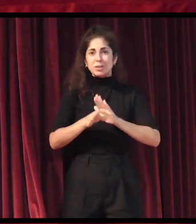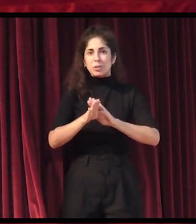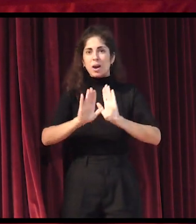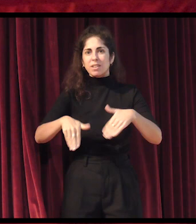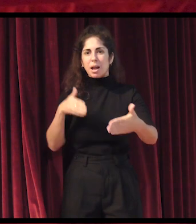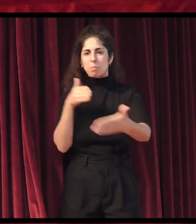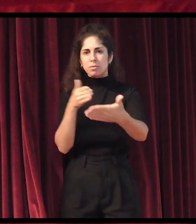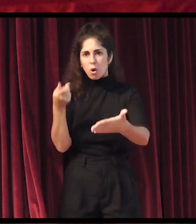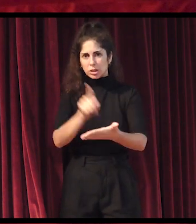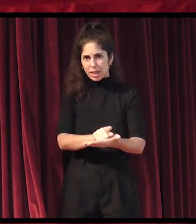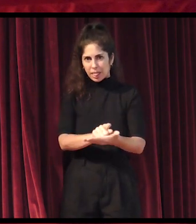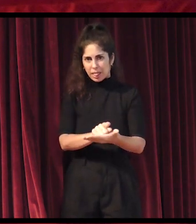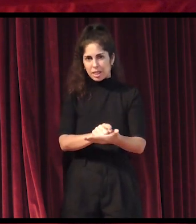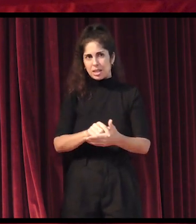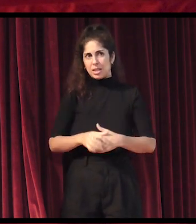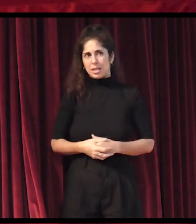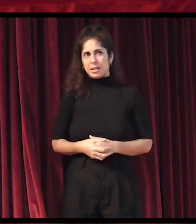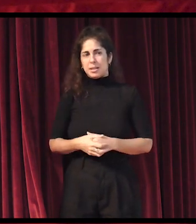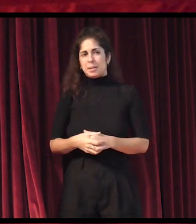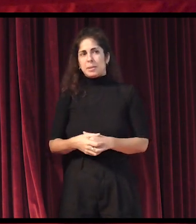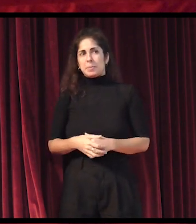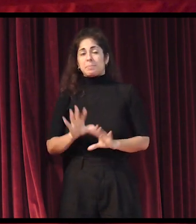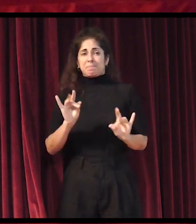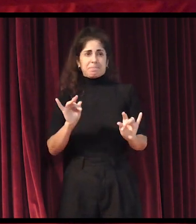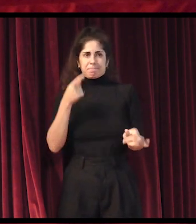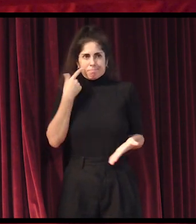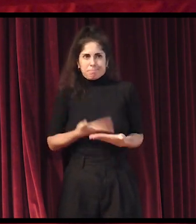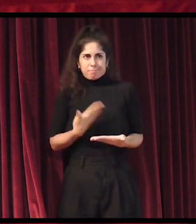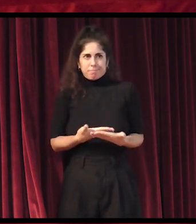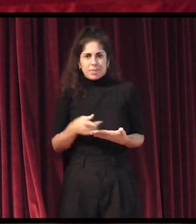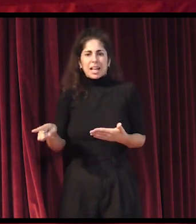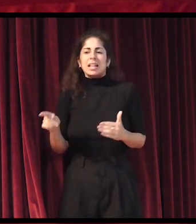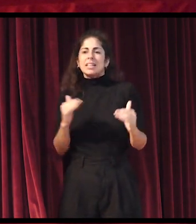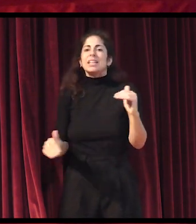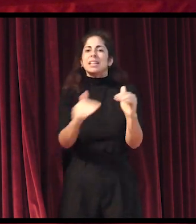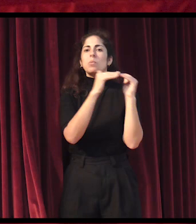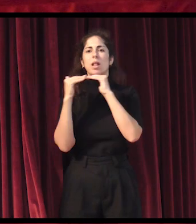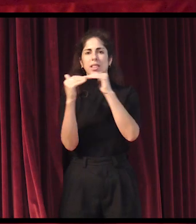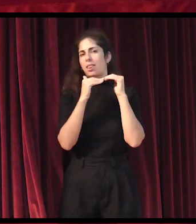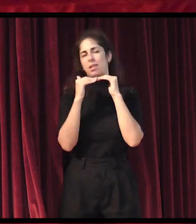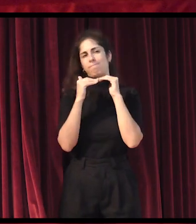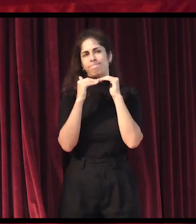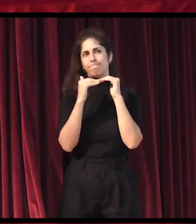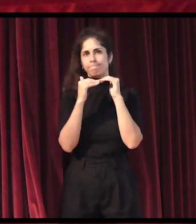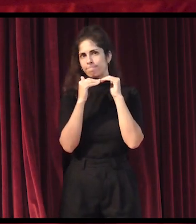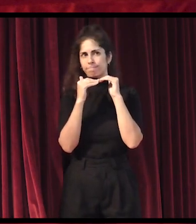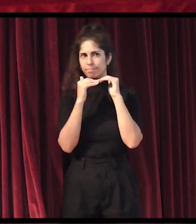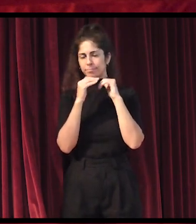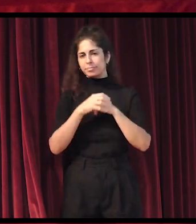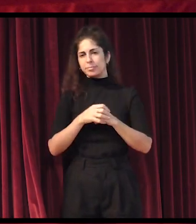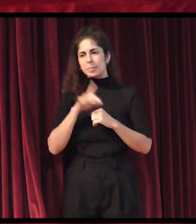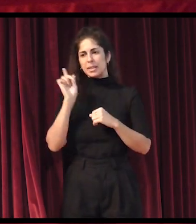Sí, o sea, en realidad nuevamente queda patente que no va a jugar en igualdad de condiciones. Y creo que también